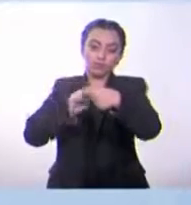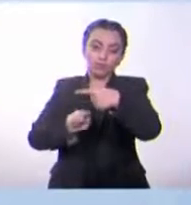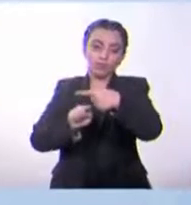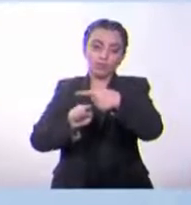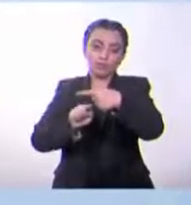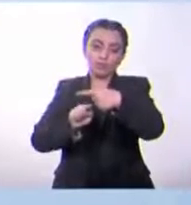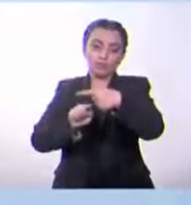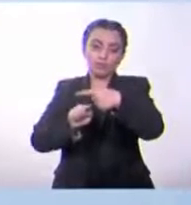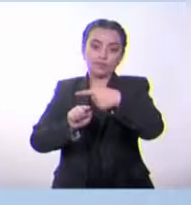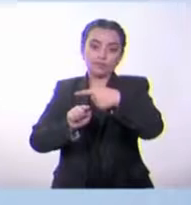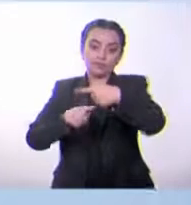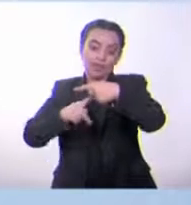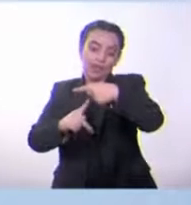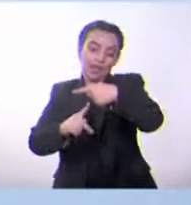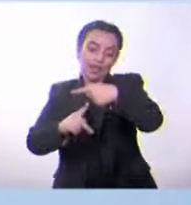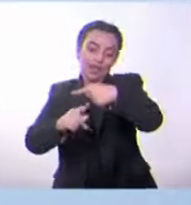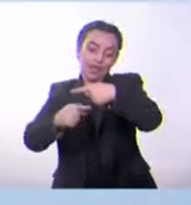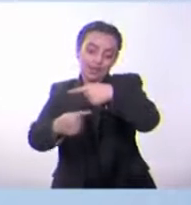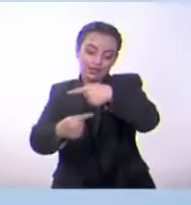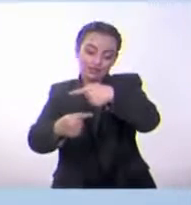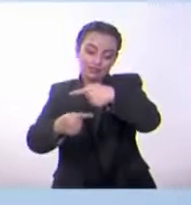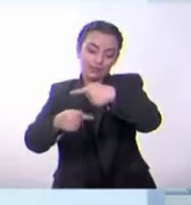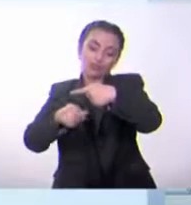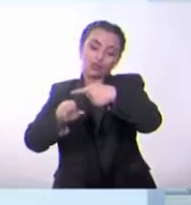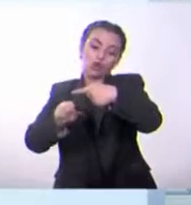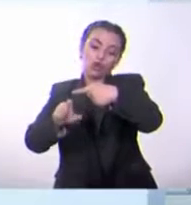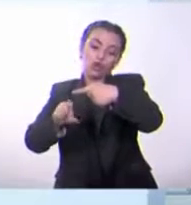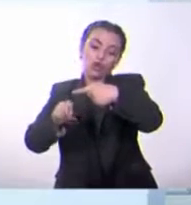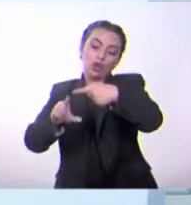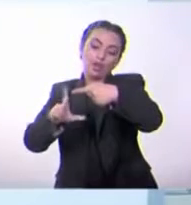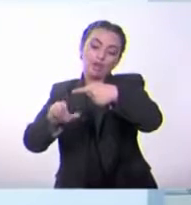Entonces es necesario calcular los moles de soluto.